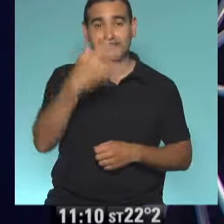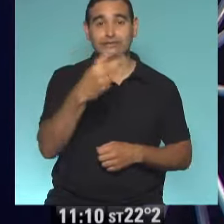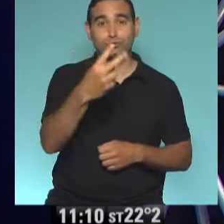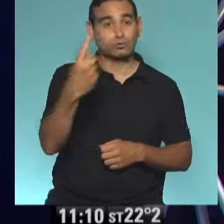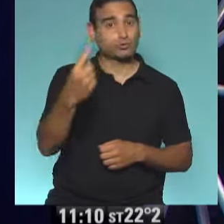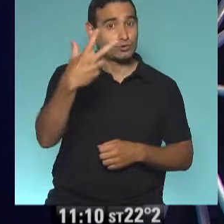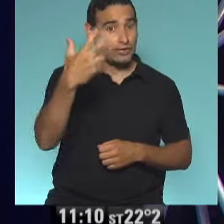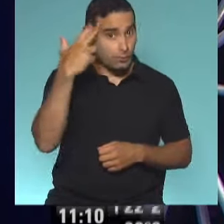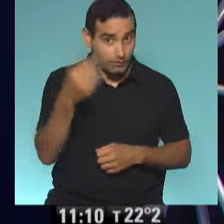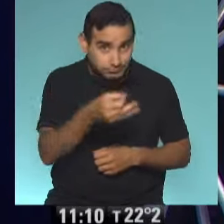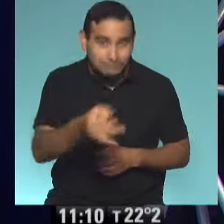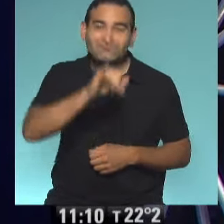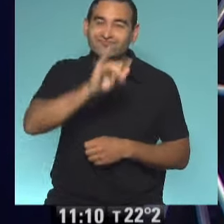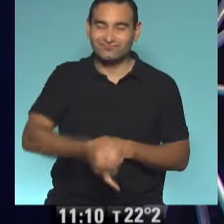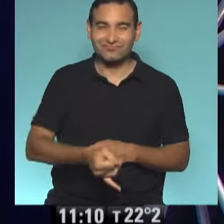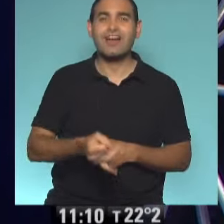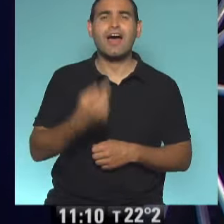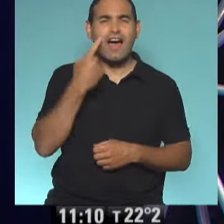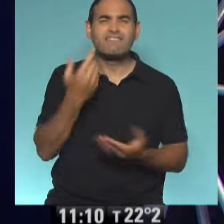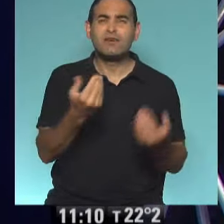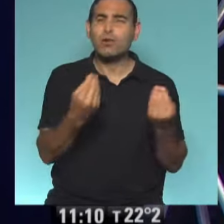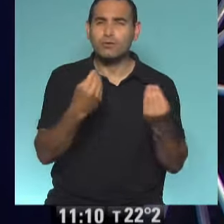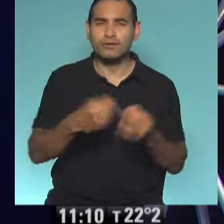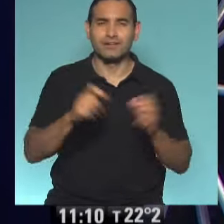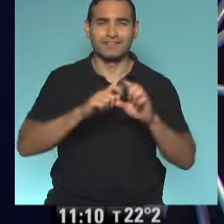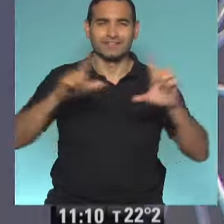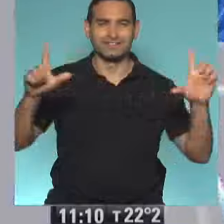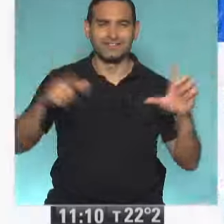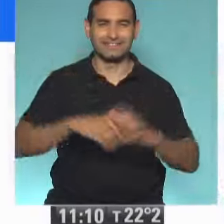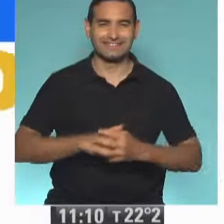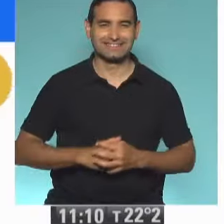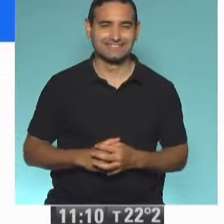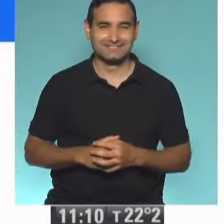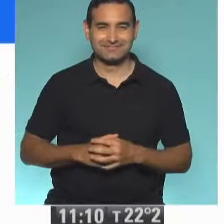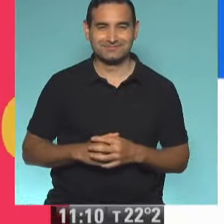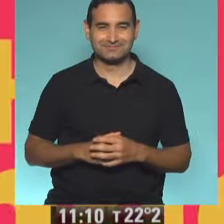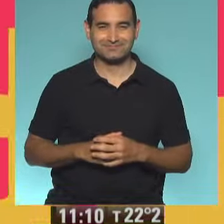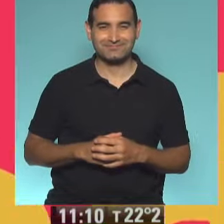1132752139, ¿puede ser? Sí. Ahí está, perfecto. ¿Y quieren saber cómo funciona? Vamos a verlo. A ver.